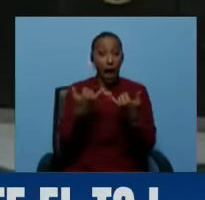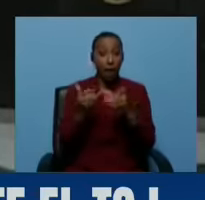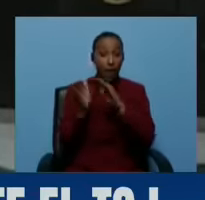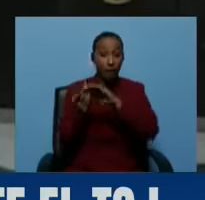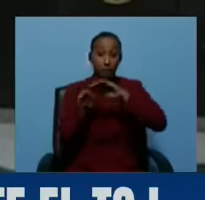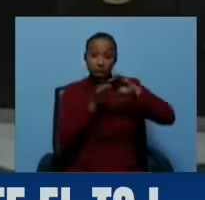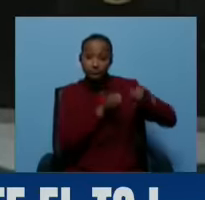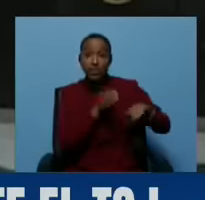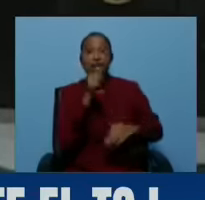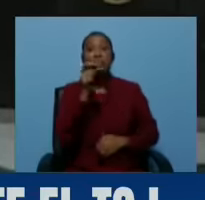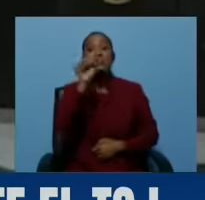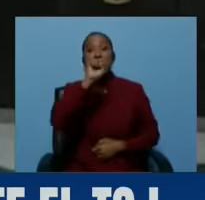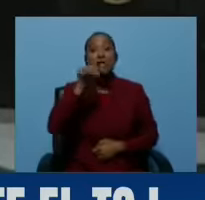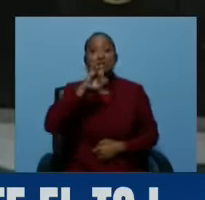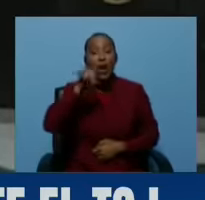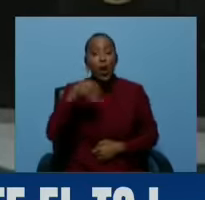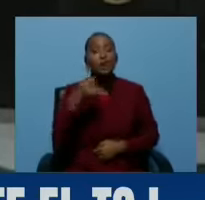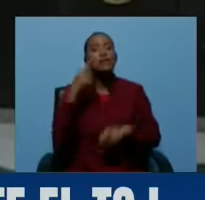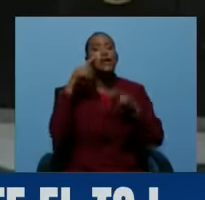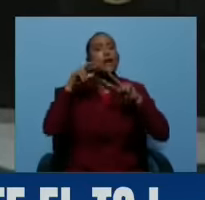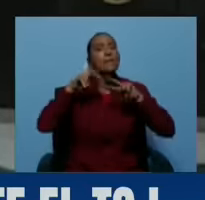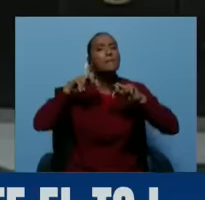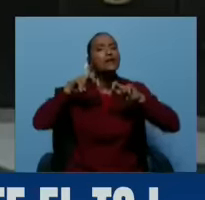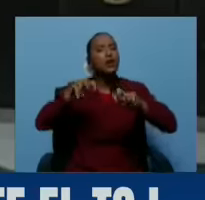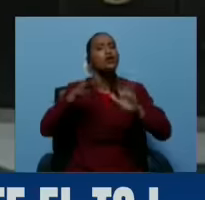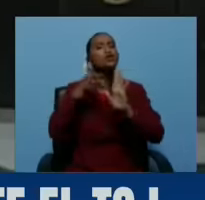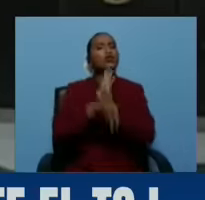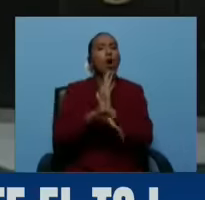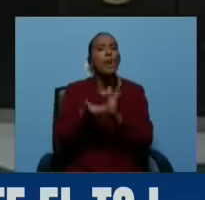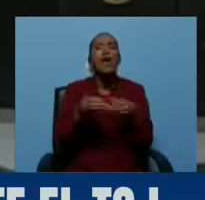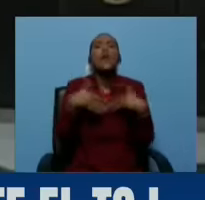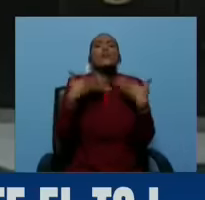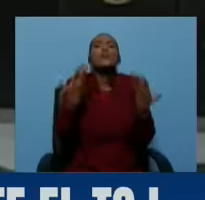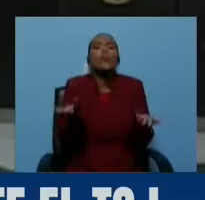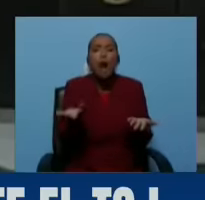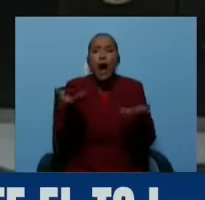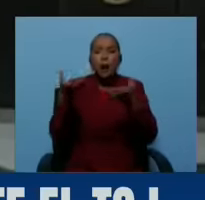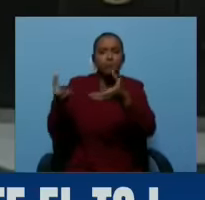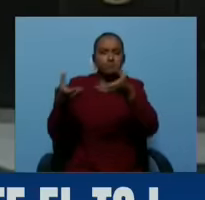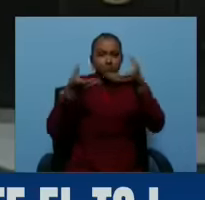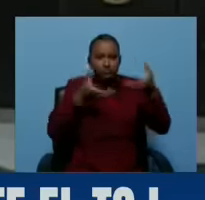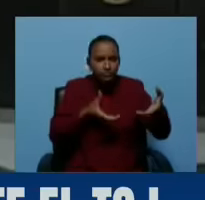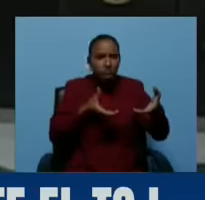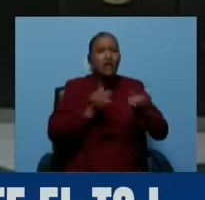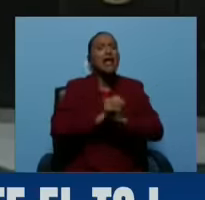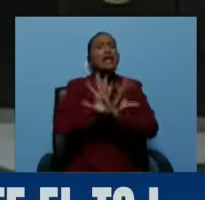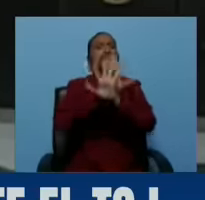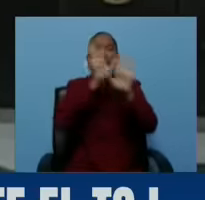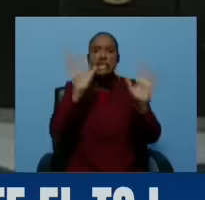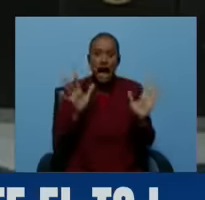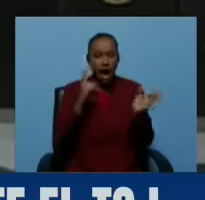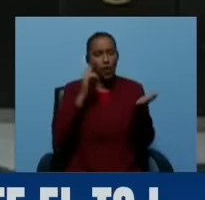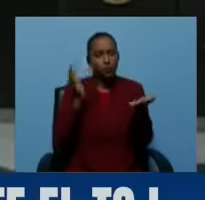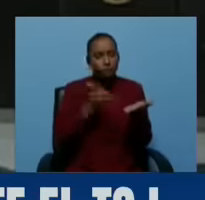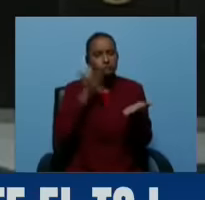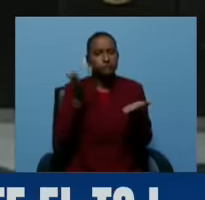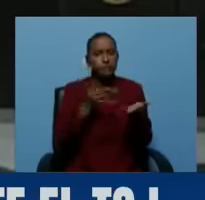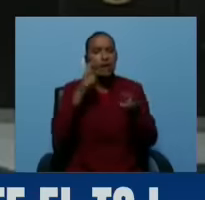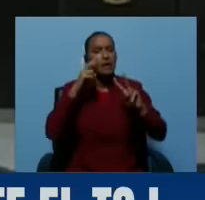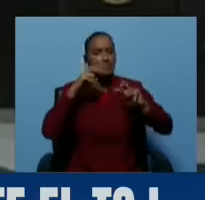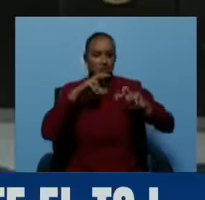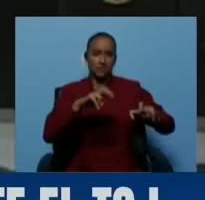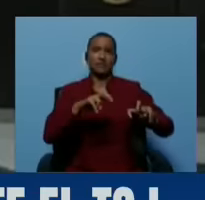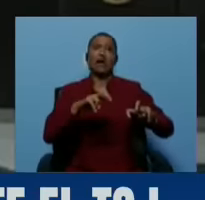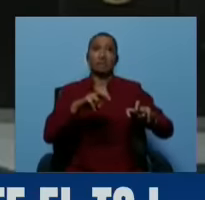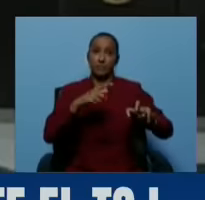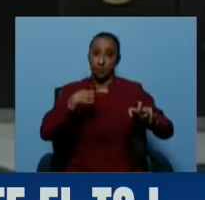Supremo de Justicia es para verificar la transparencia de esos resultados emitidos por el Consejo Nacional Electoral la noche del 28 de julio. Ya nos encontramos